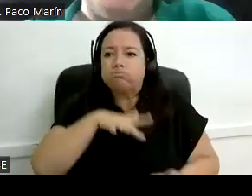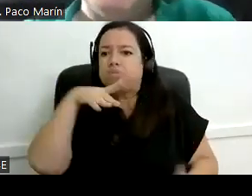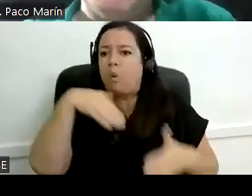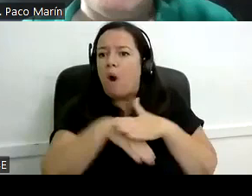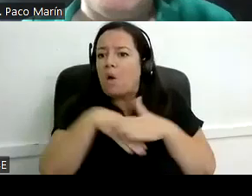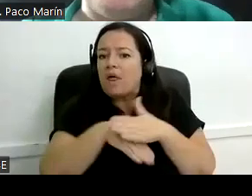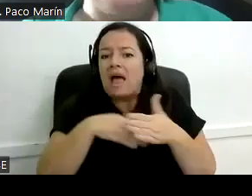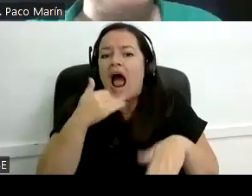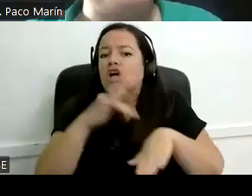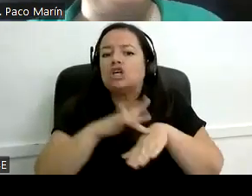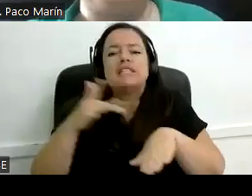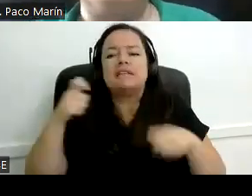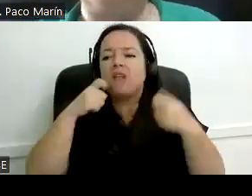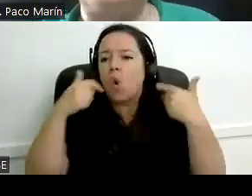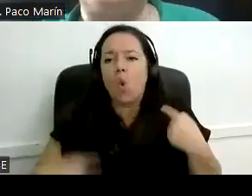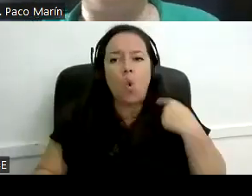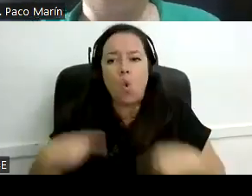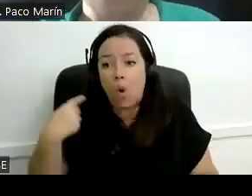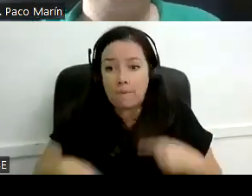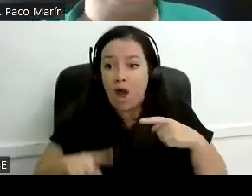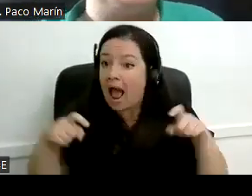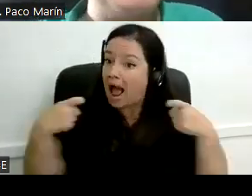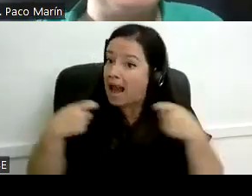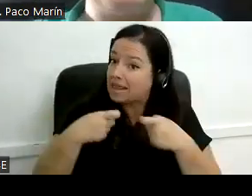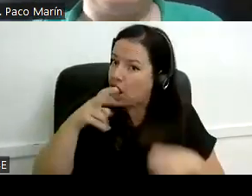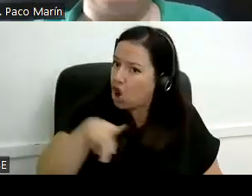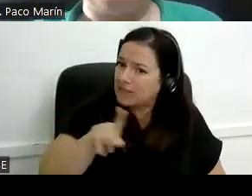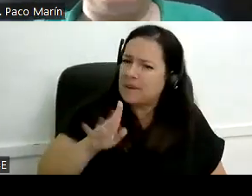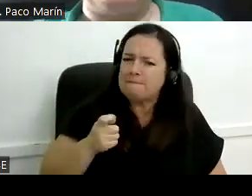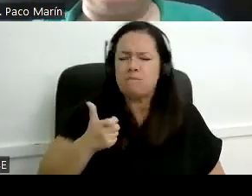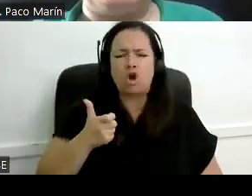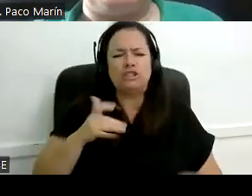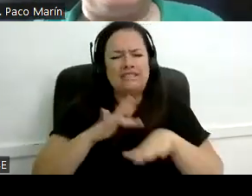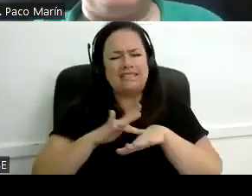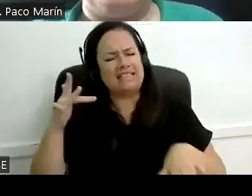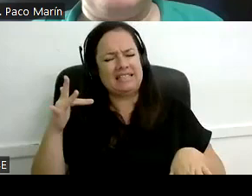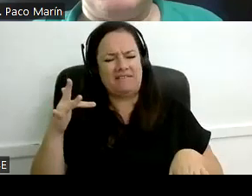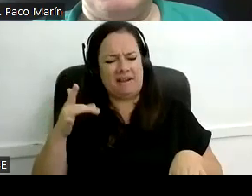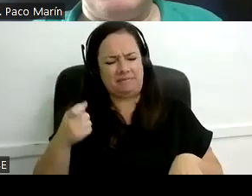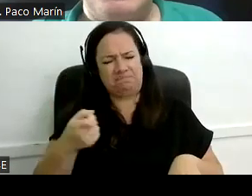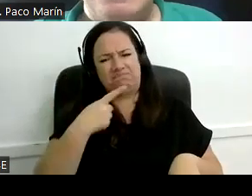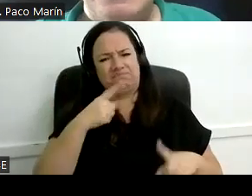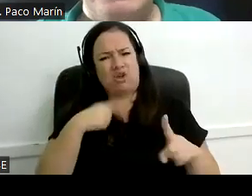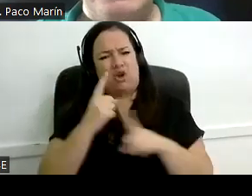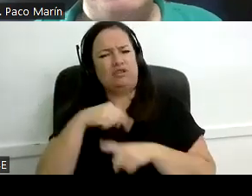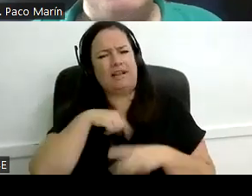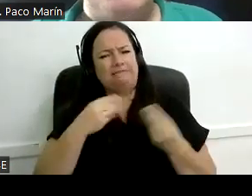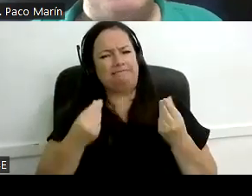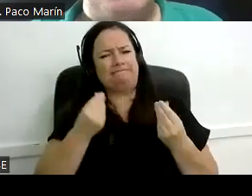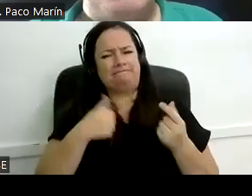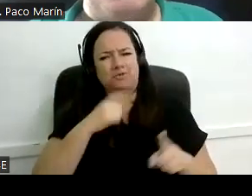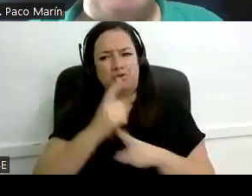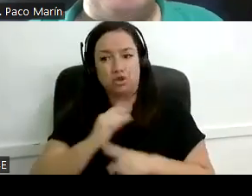más sensible por alguna razón. No sería exactamente una alergia, pero sí cierta hipersensibilidad al efecto de